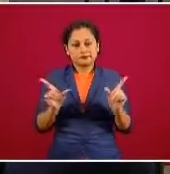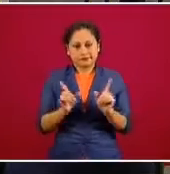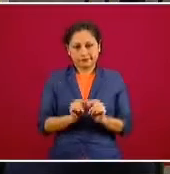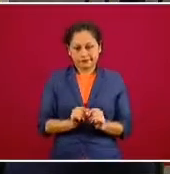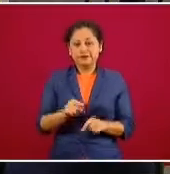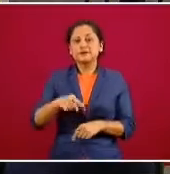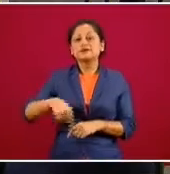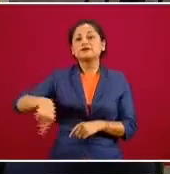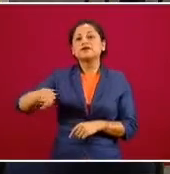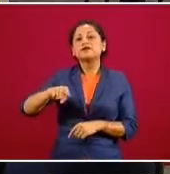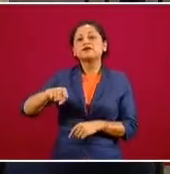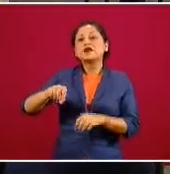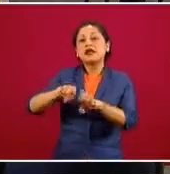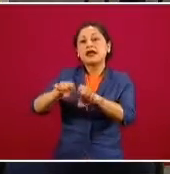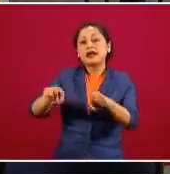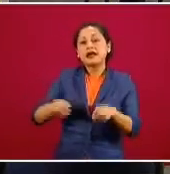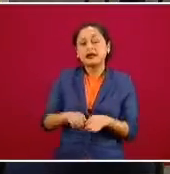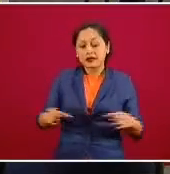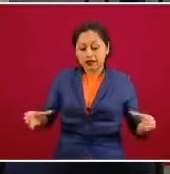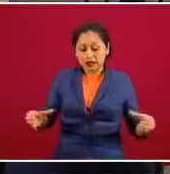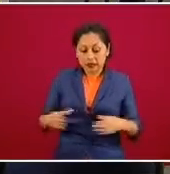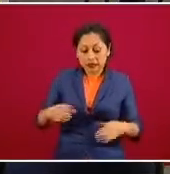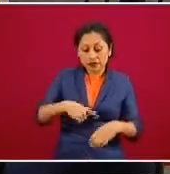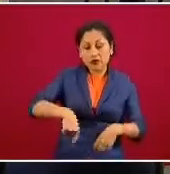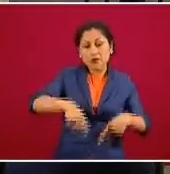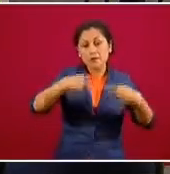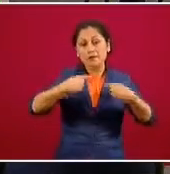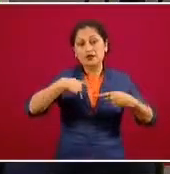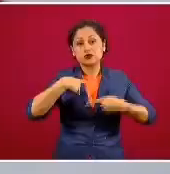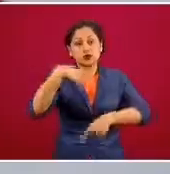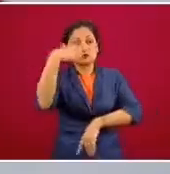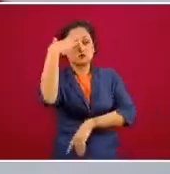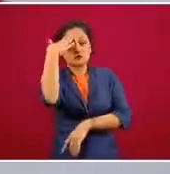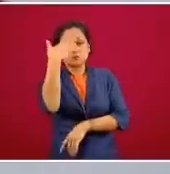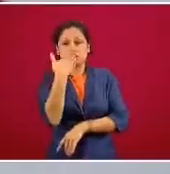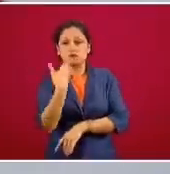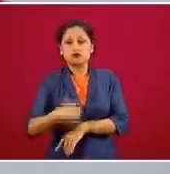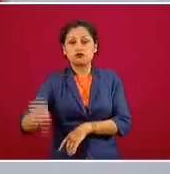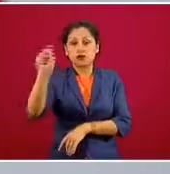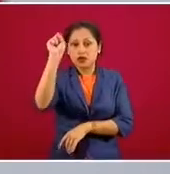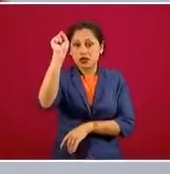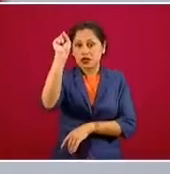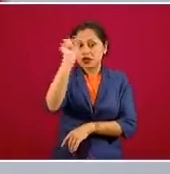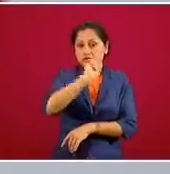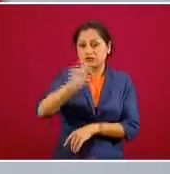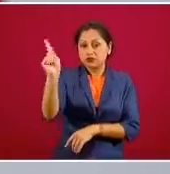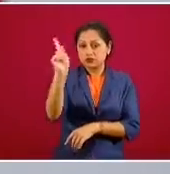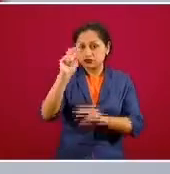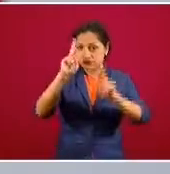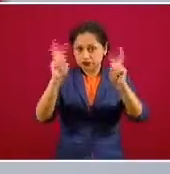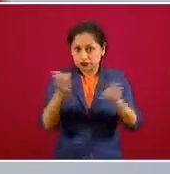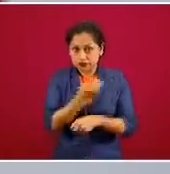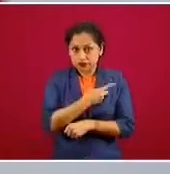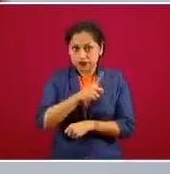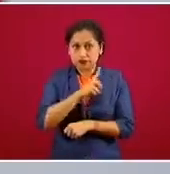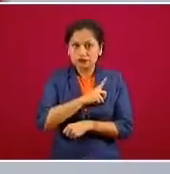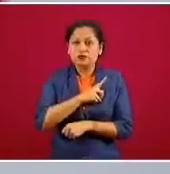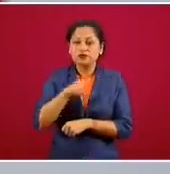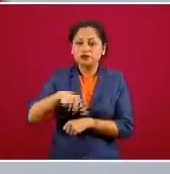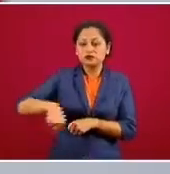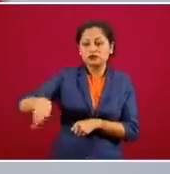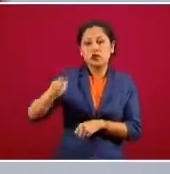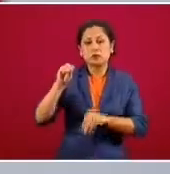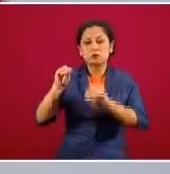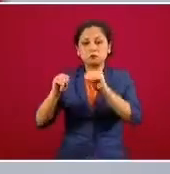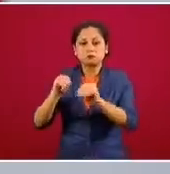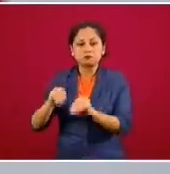mencionamos solamente a quienes de manera directa contribuyeron con su información y con sus análisis y con sus recomendaciones.